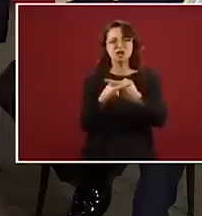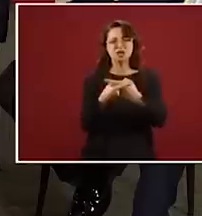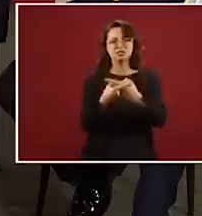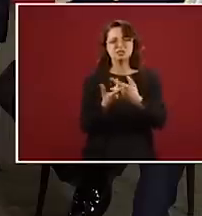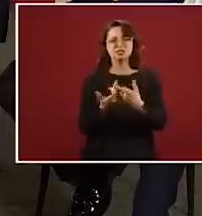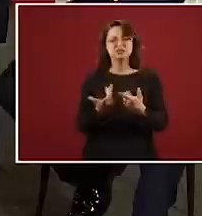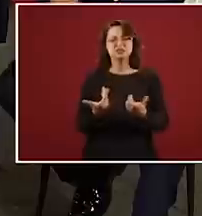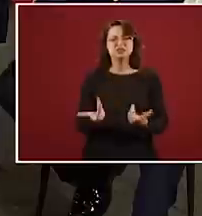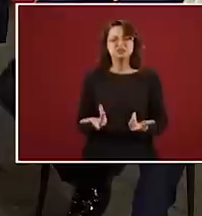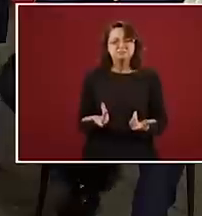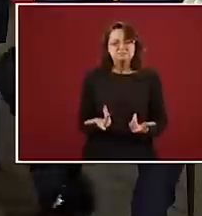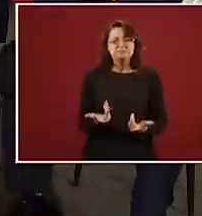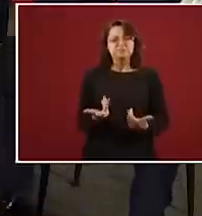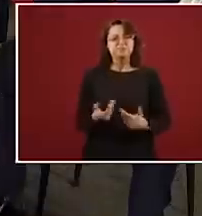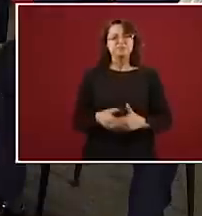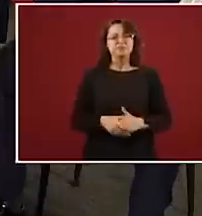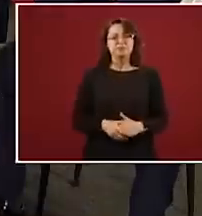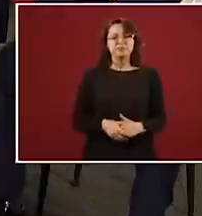Eso